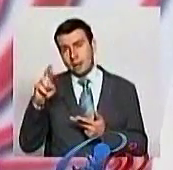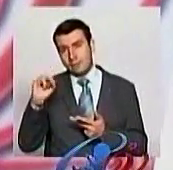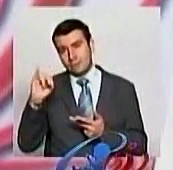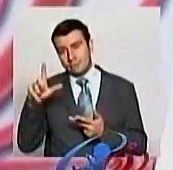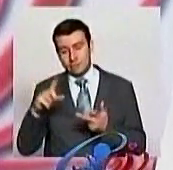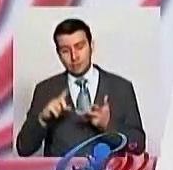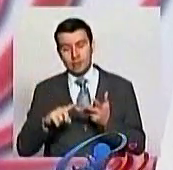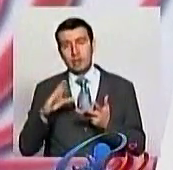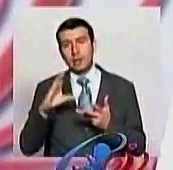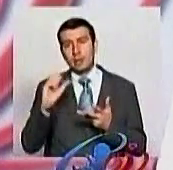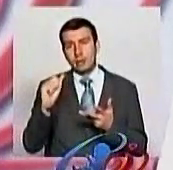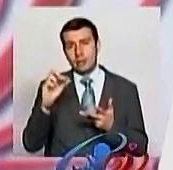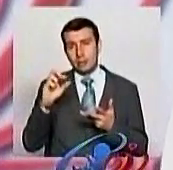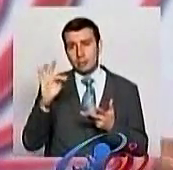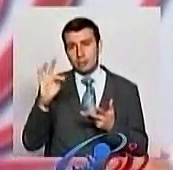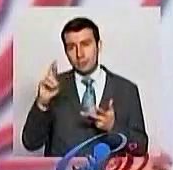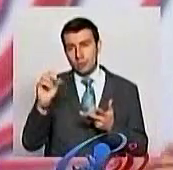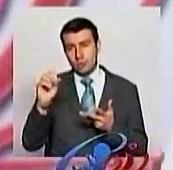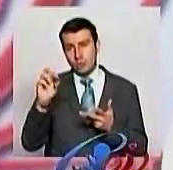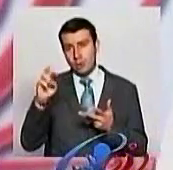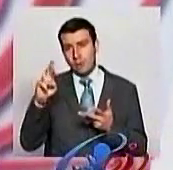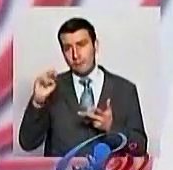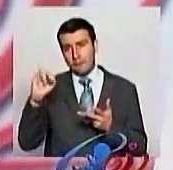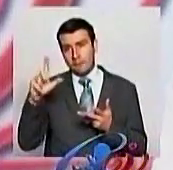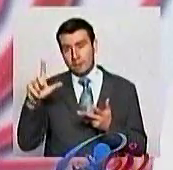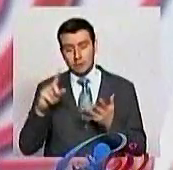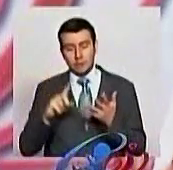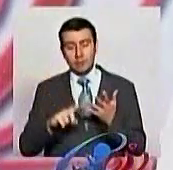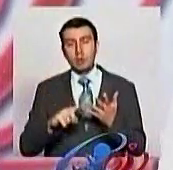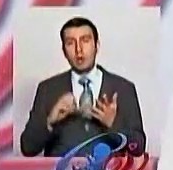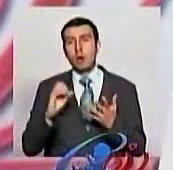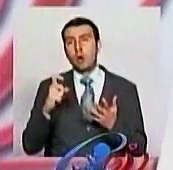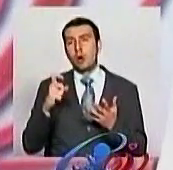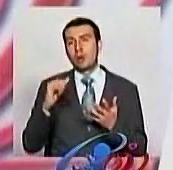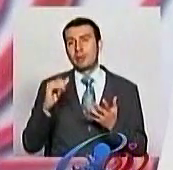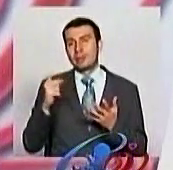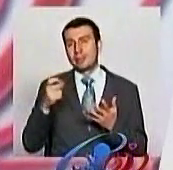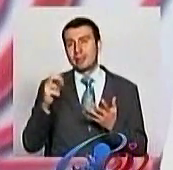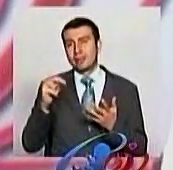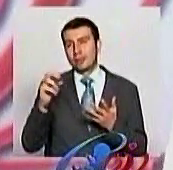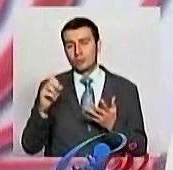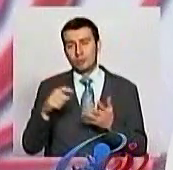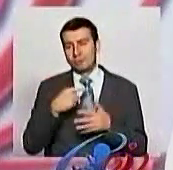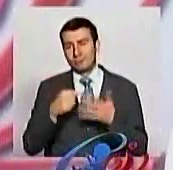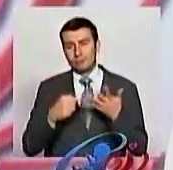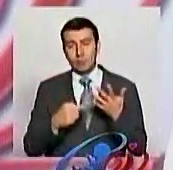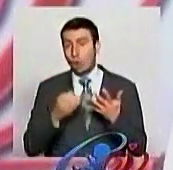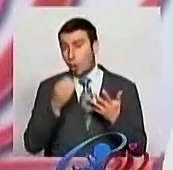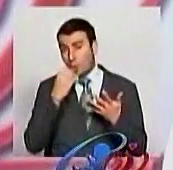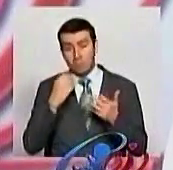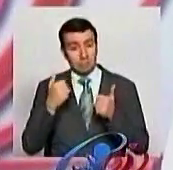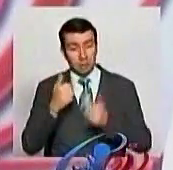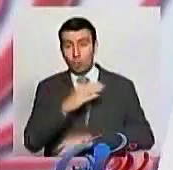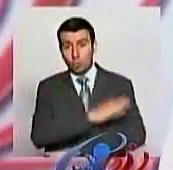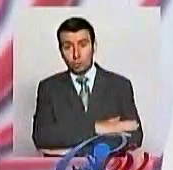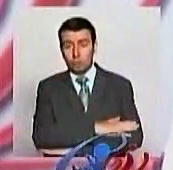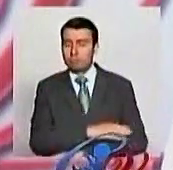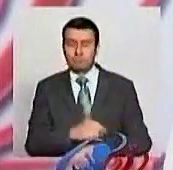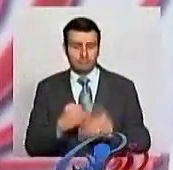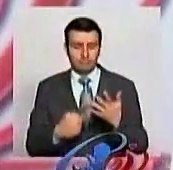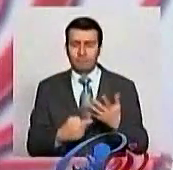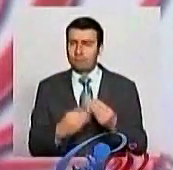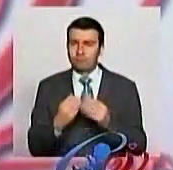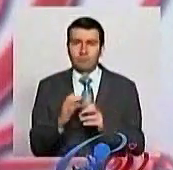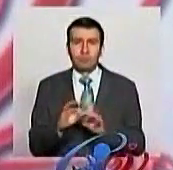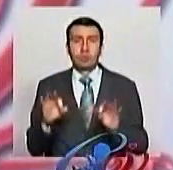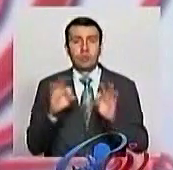y el oxígeno y otras medidas, ¿cierto? Como la dieta, que es fundamental, digamos,